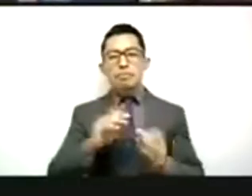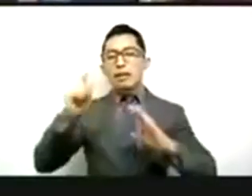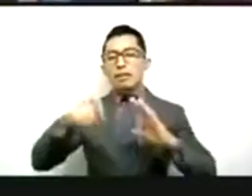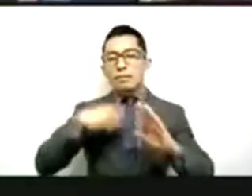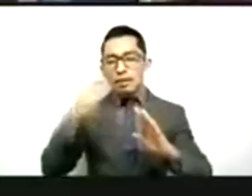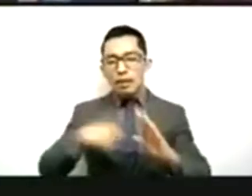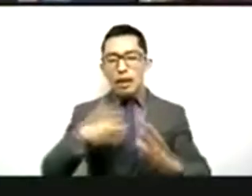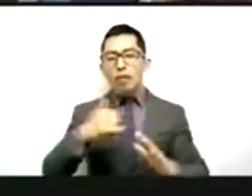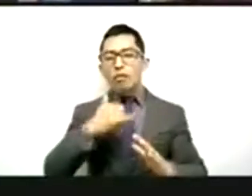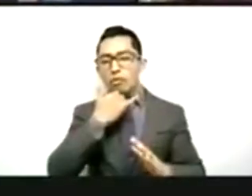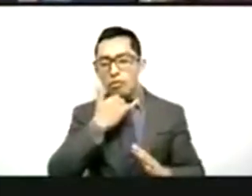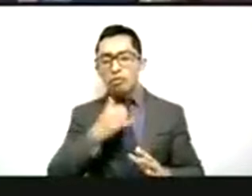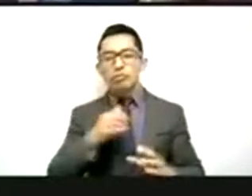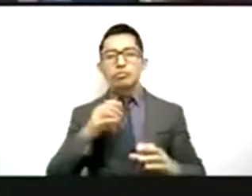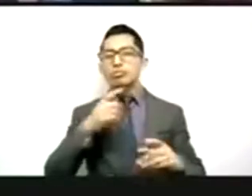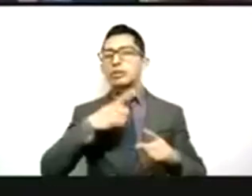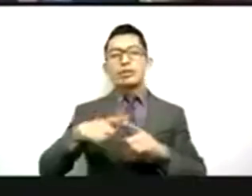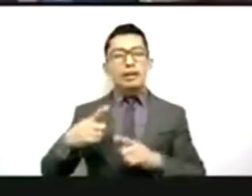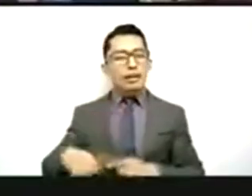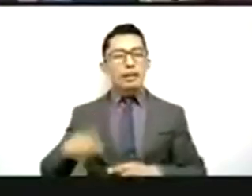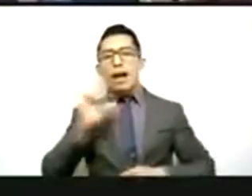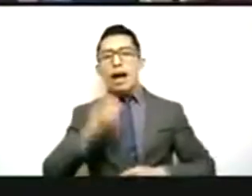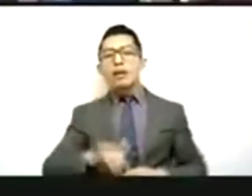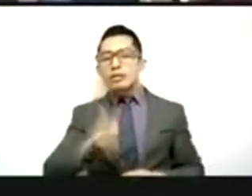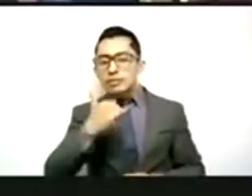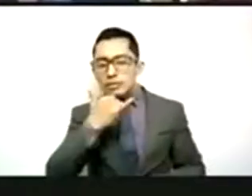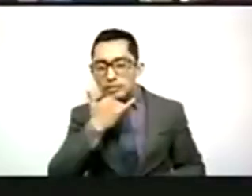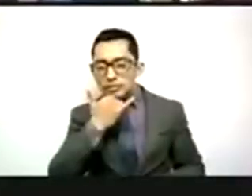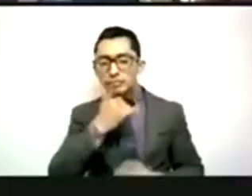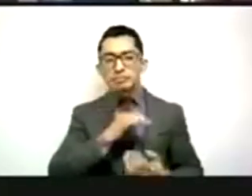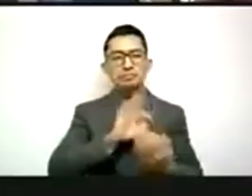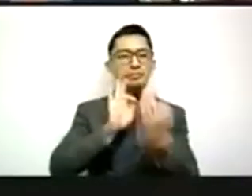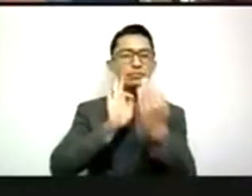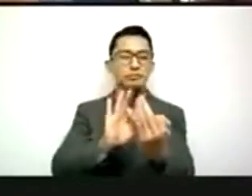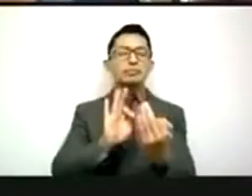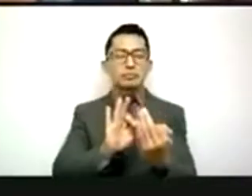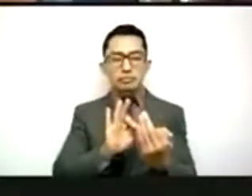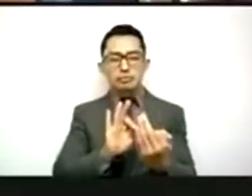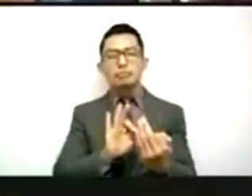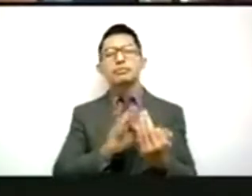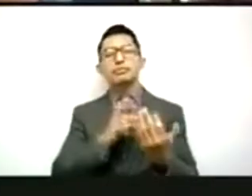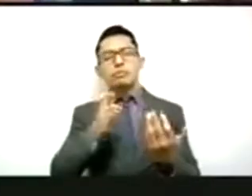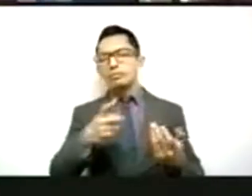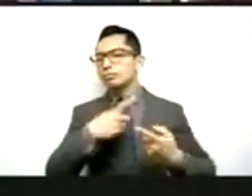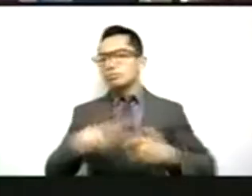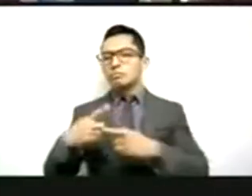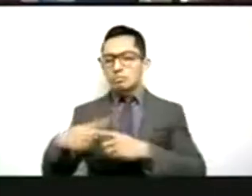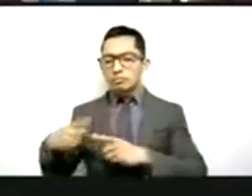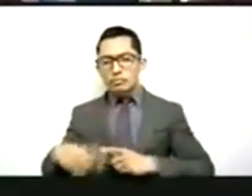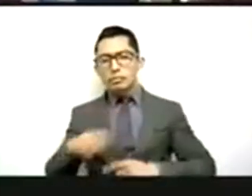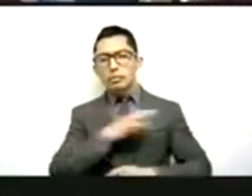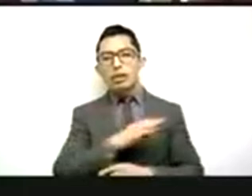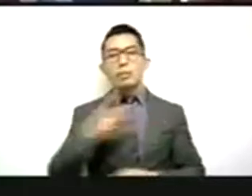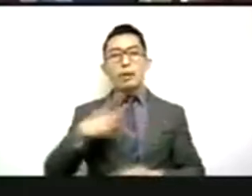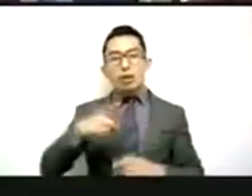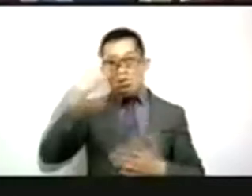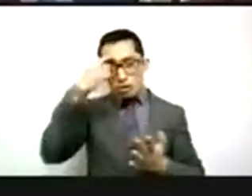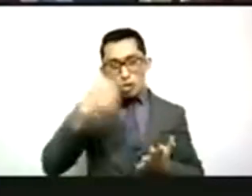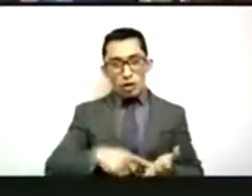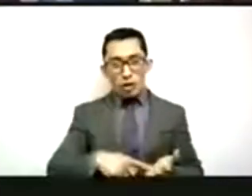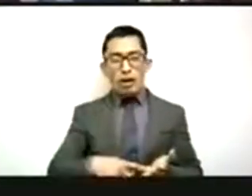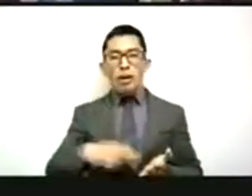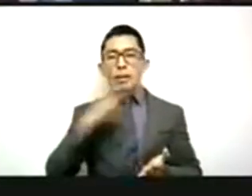en distintos mecanismos de conducción, ¿por qué creo que tiene que ser en un formato